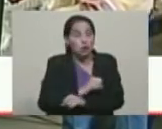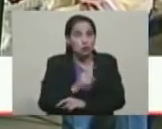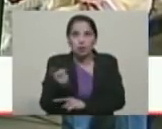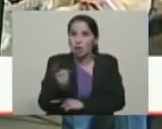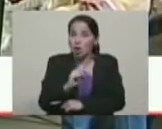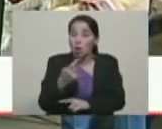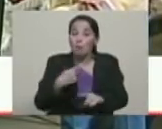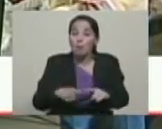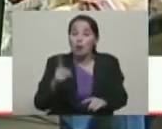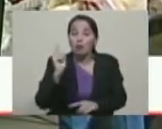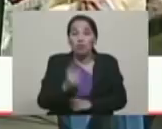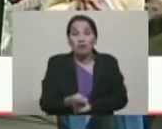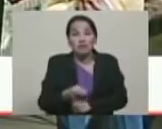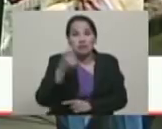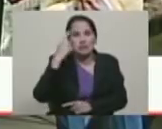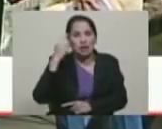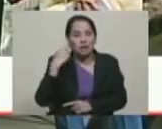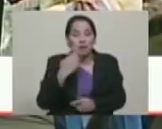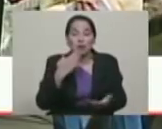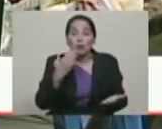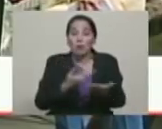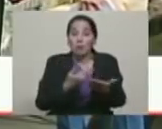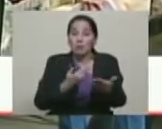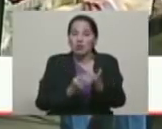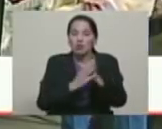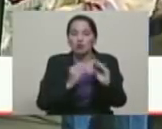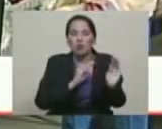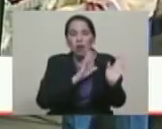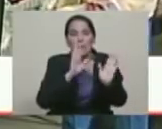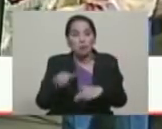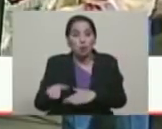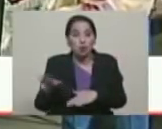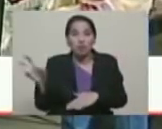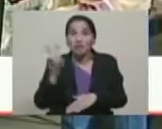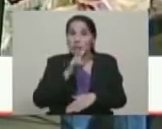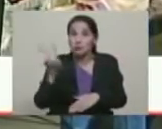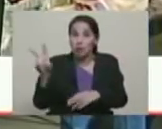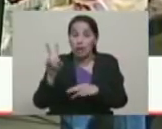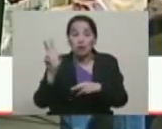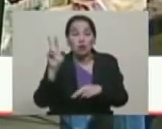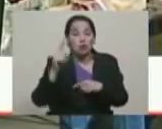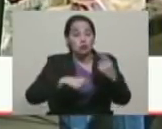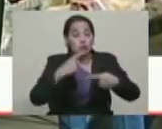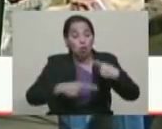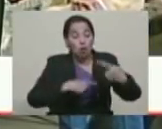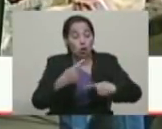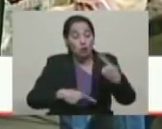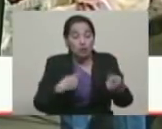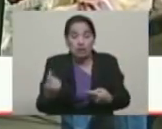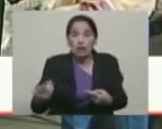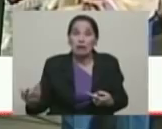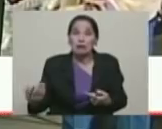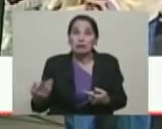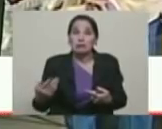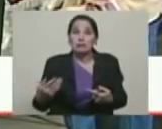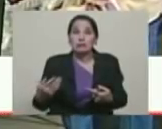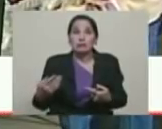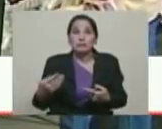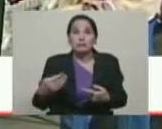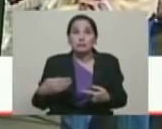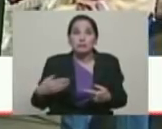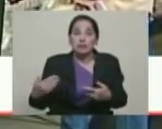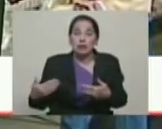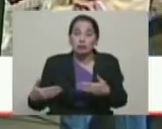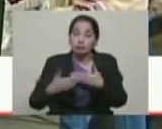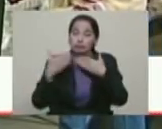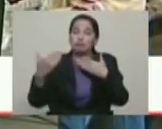saber, y pido el apoyo de toda Venezuela, que todos los días sorteamos ataques al sistema eléctrico.